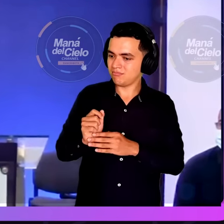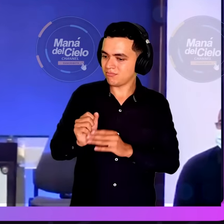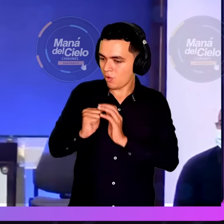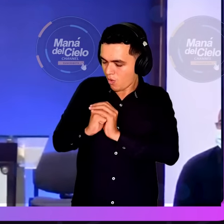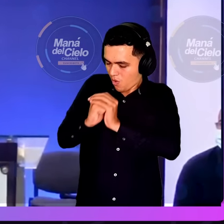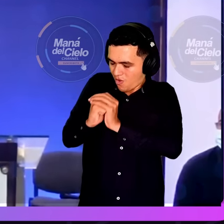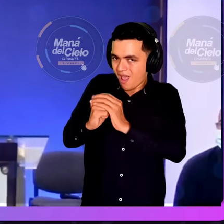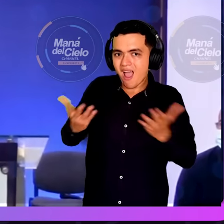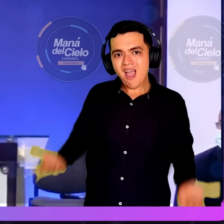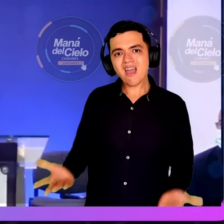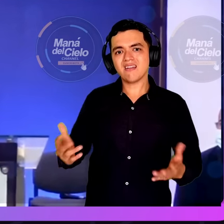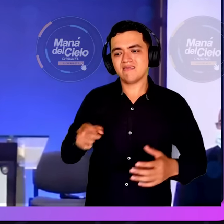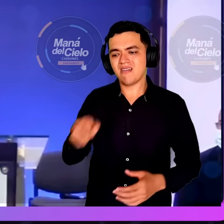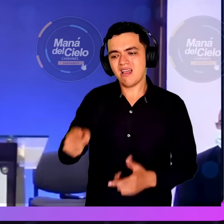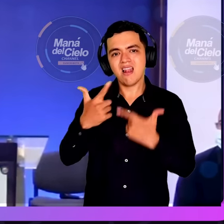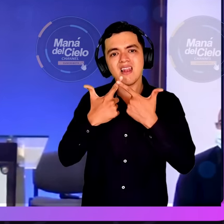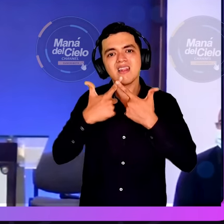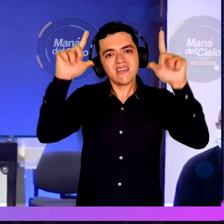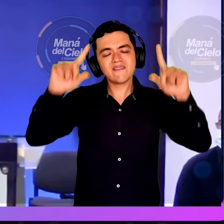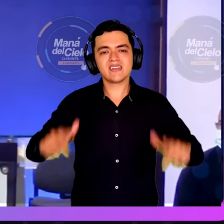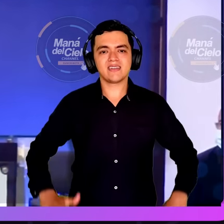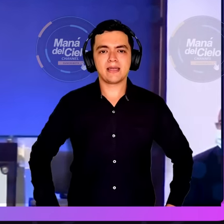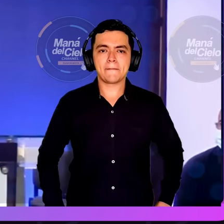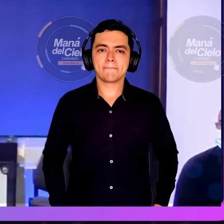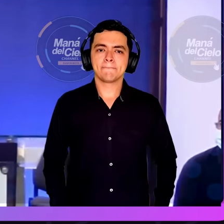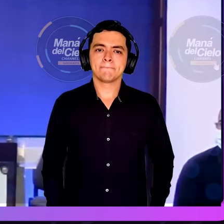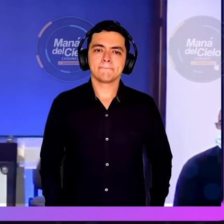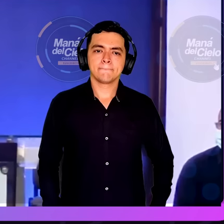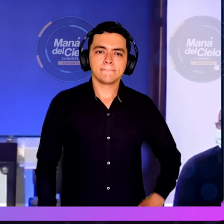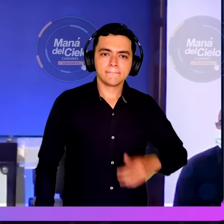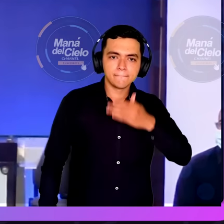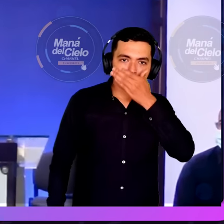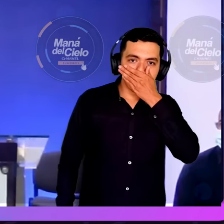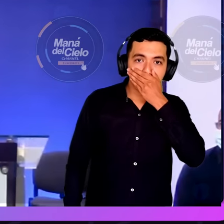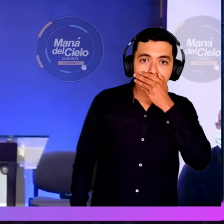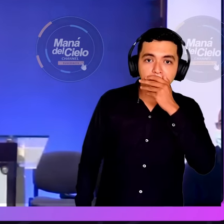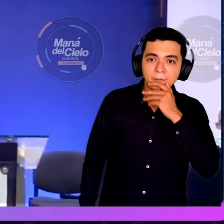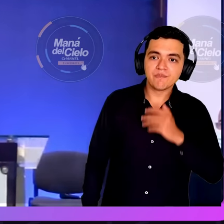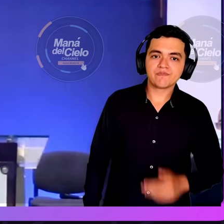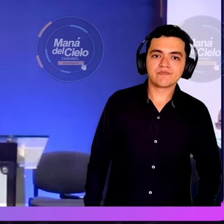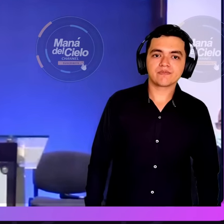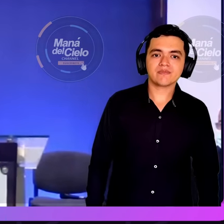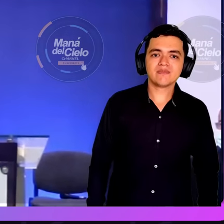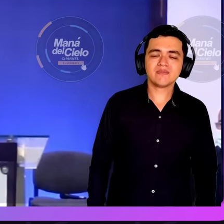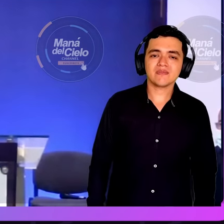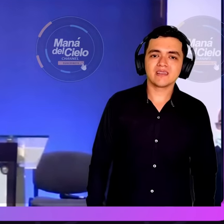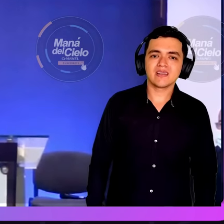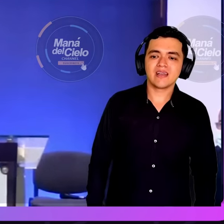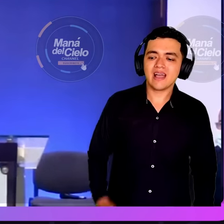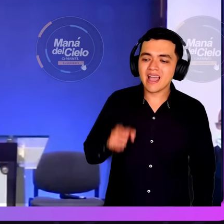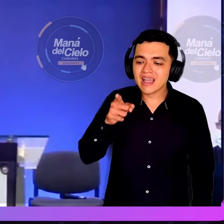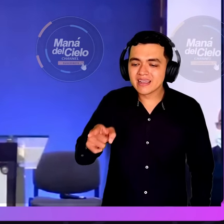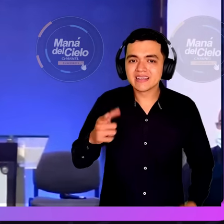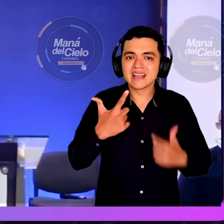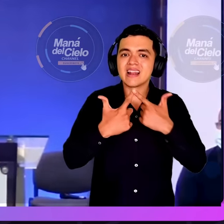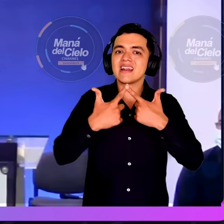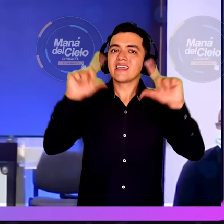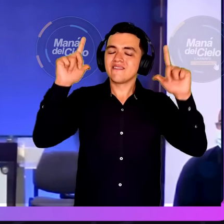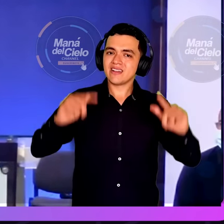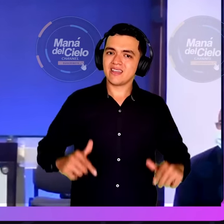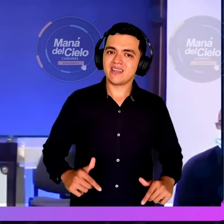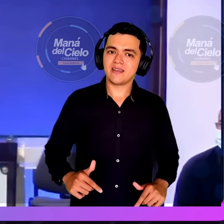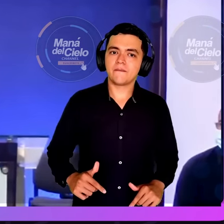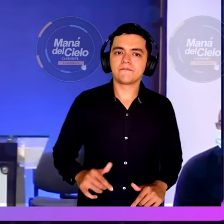que antes de que vayas a esas otras porquerías, que te quite la vida. Y dije, te voy a dejar solo un momento. Y yo me fui paseando por el